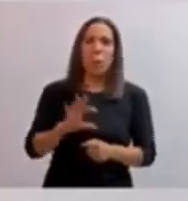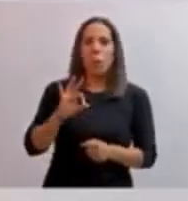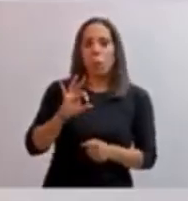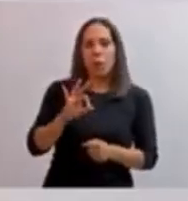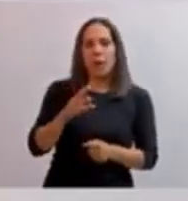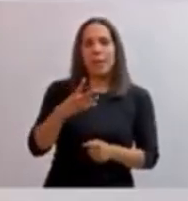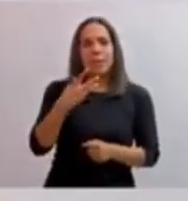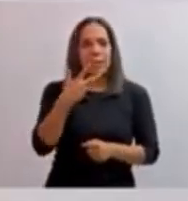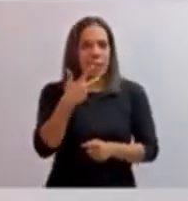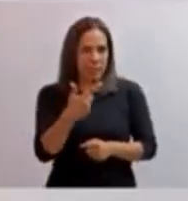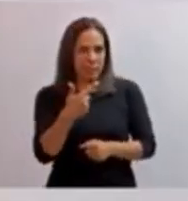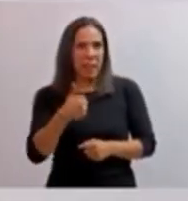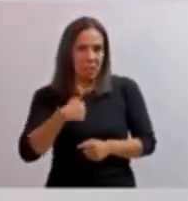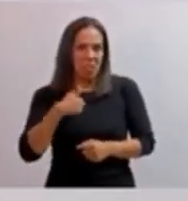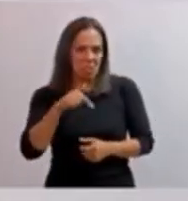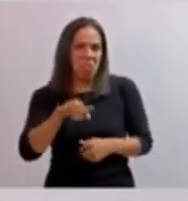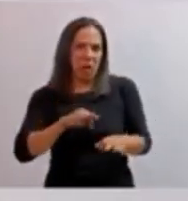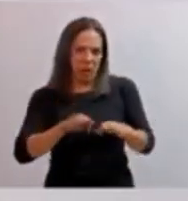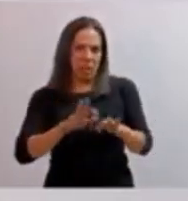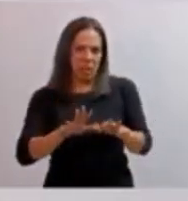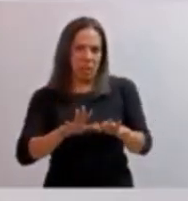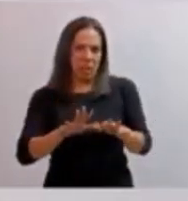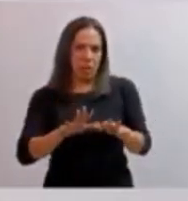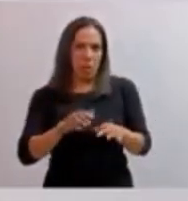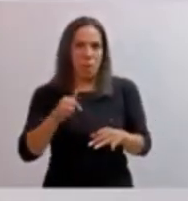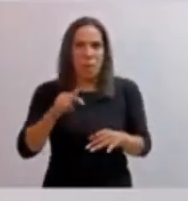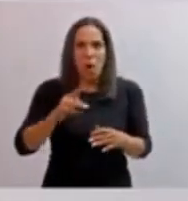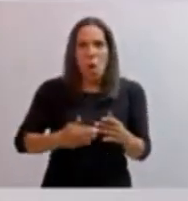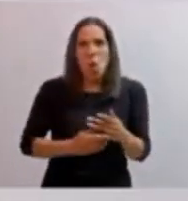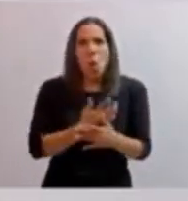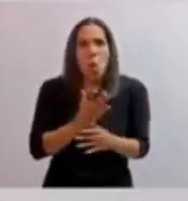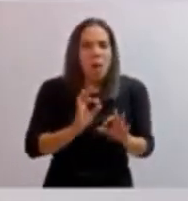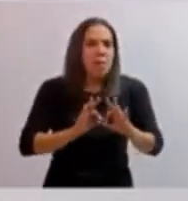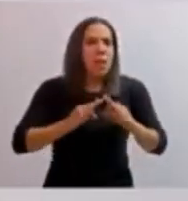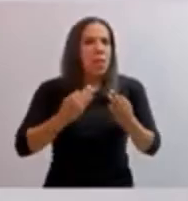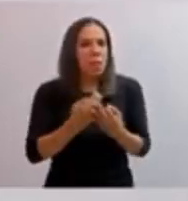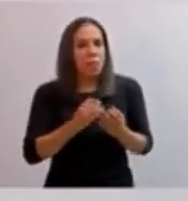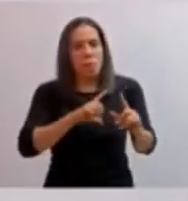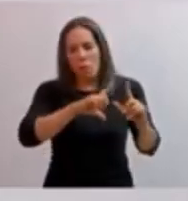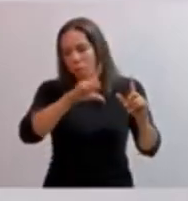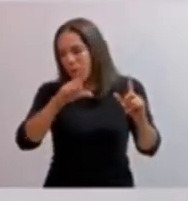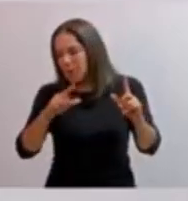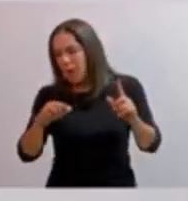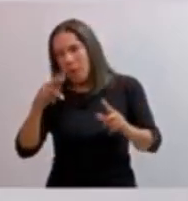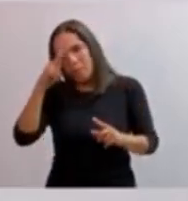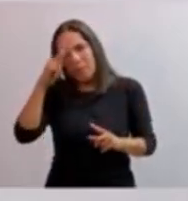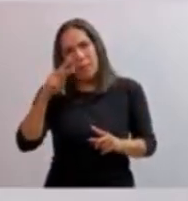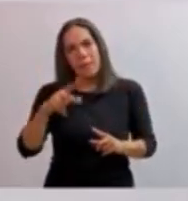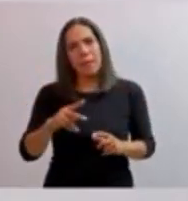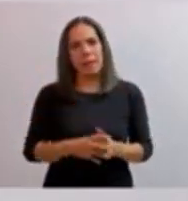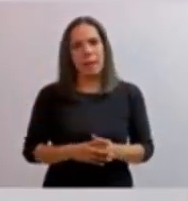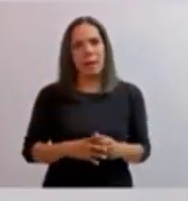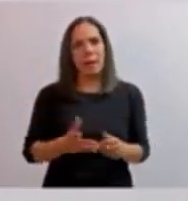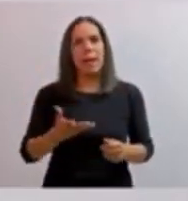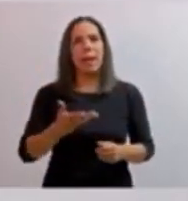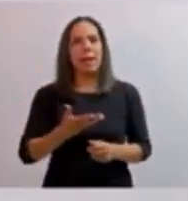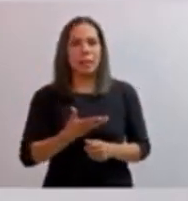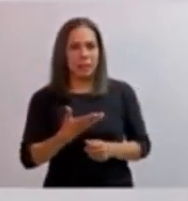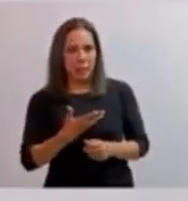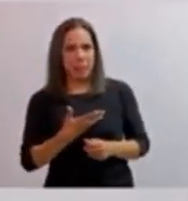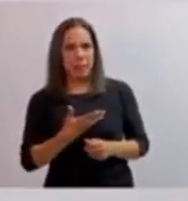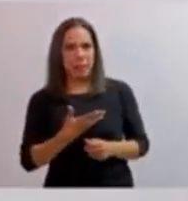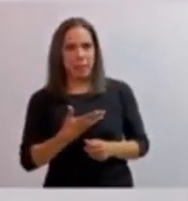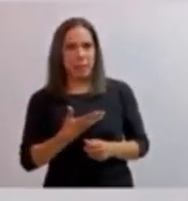pues iniciaremos con las implicaciones que la nueva escuela mexicana ha tenido. Pues diversos estudios nos